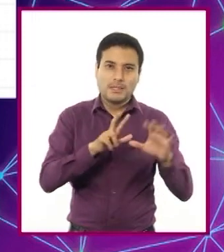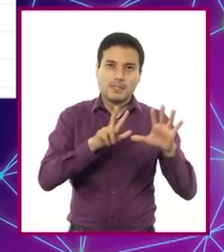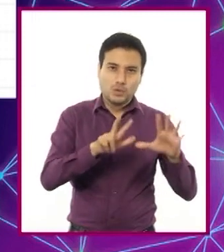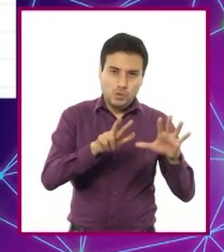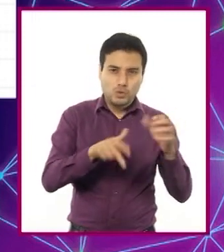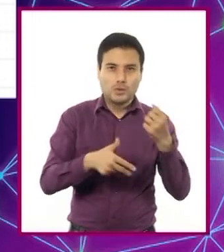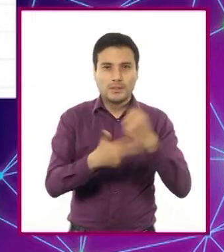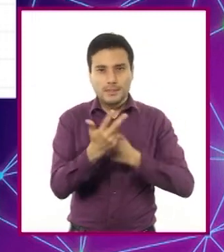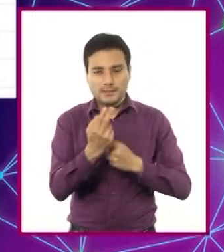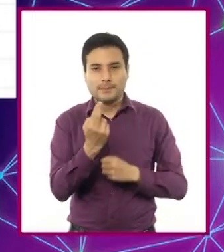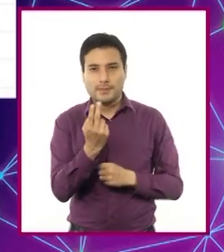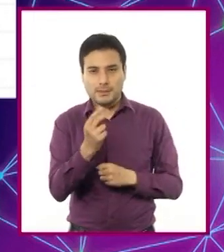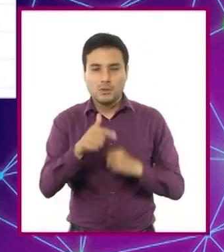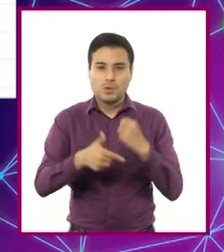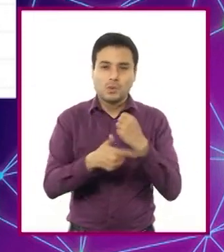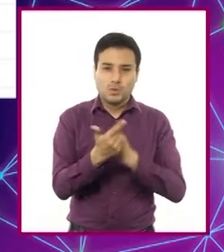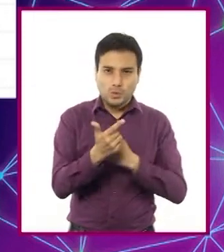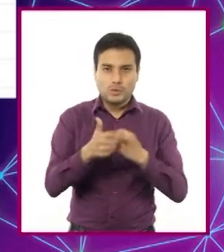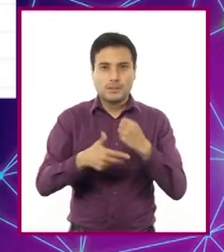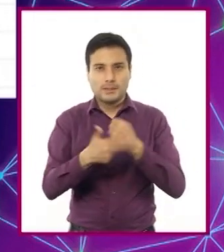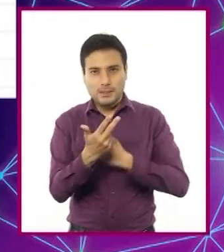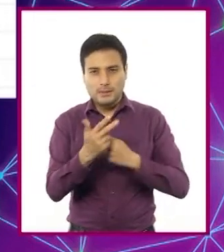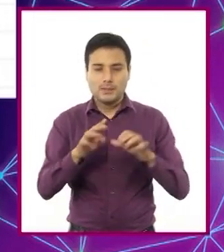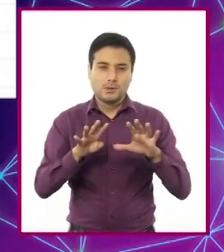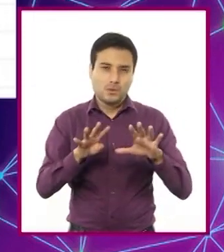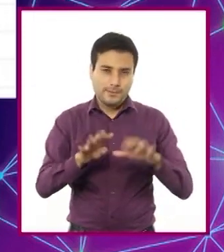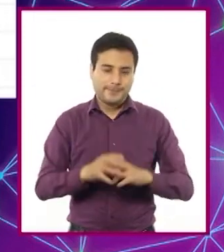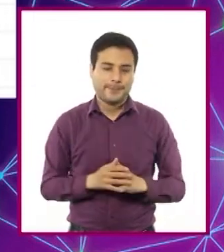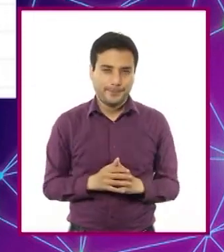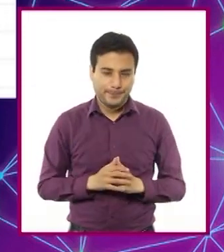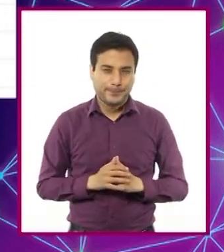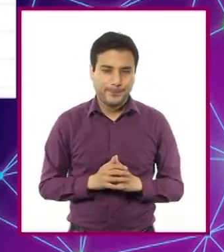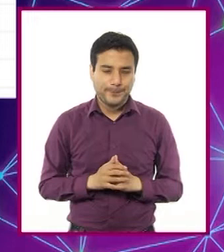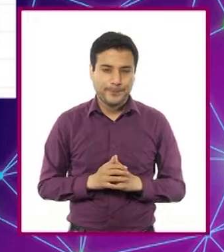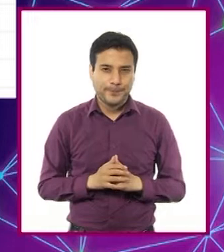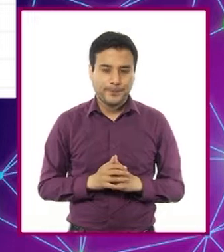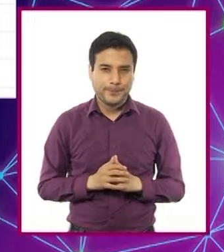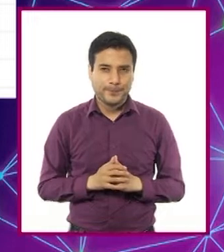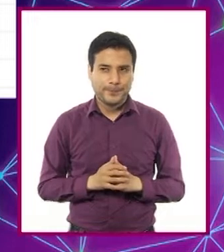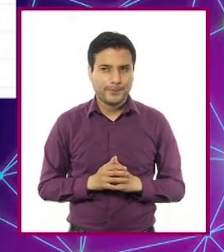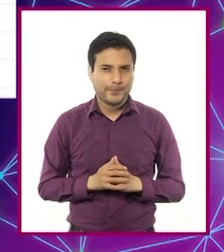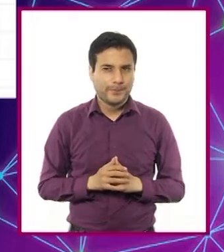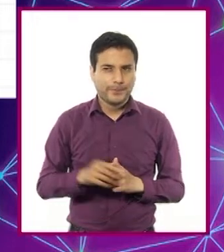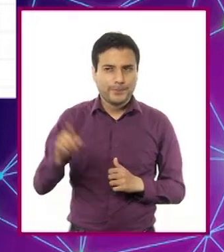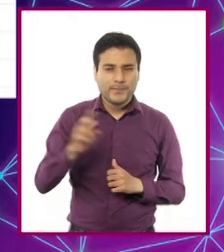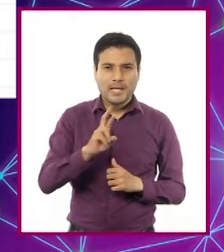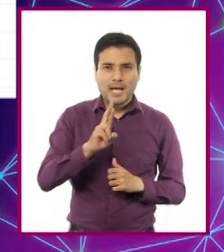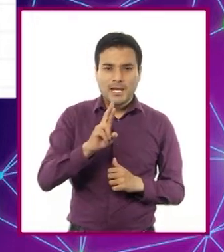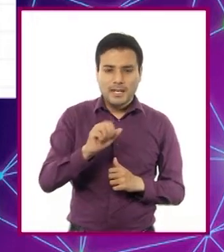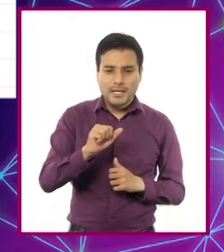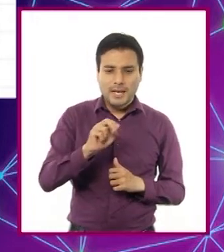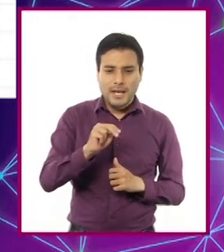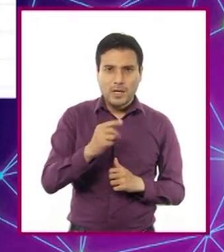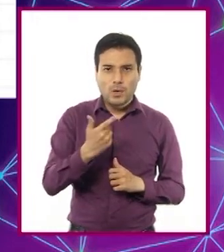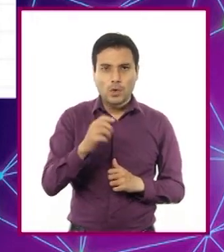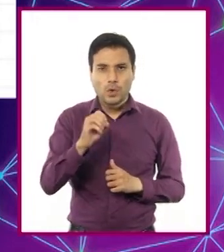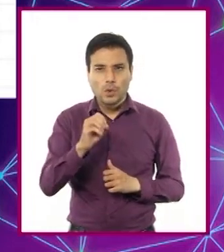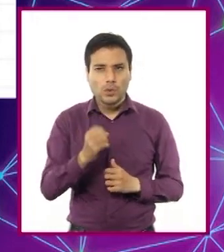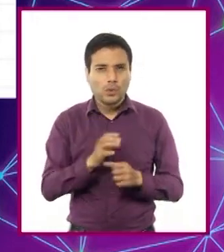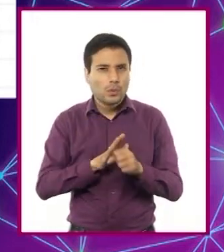25, 12, 13 y 19 años. ¿Cuál es el rango de las edades de este